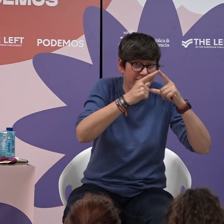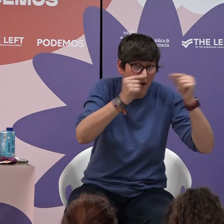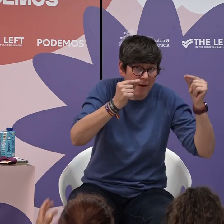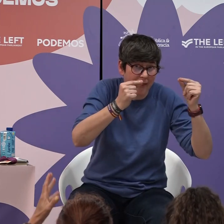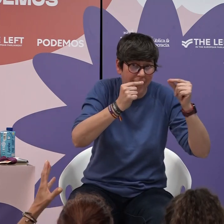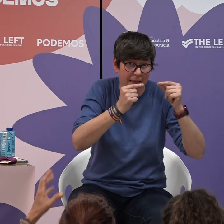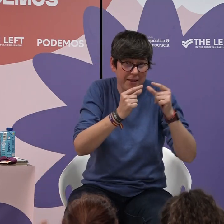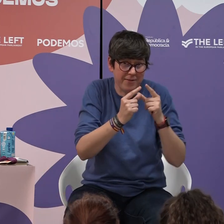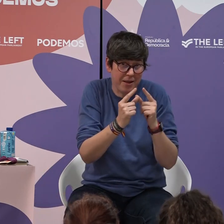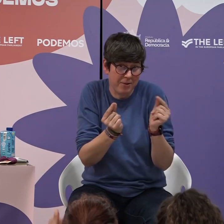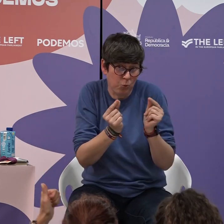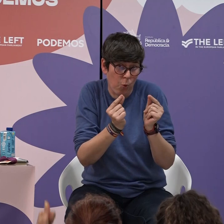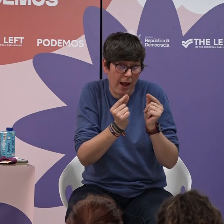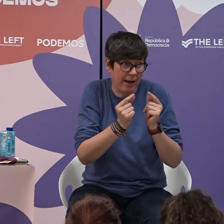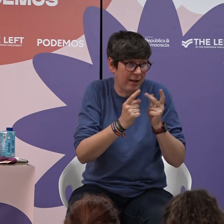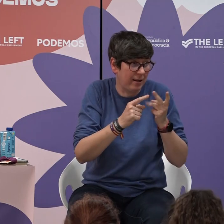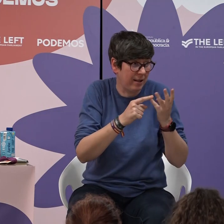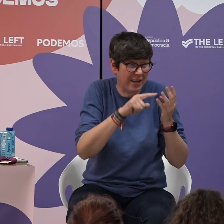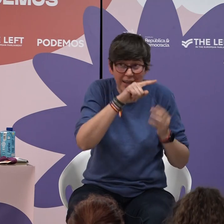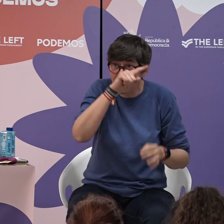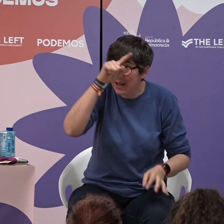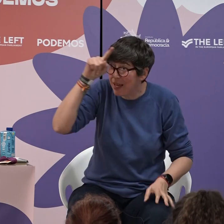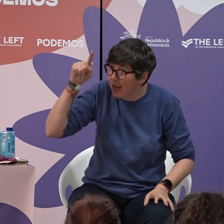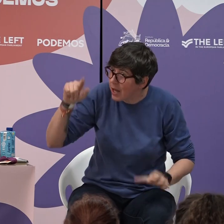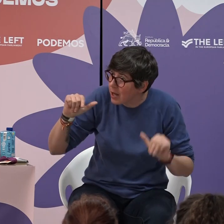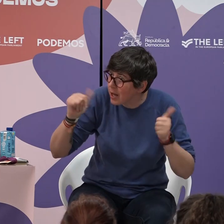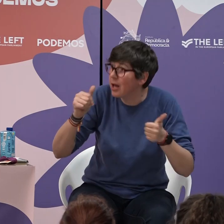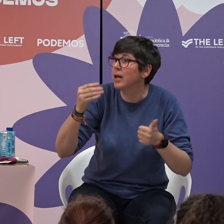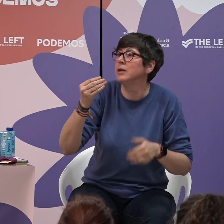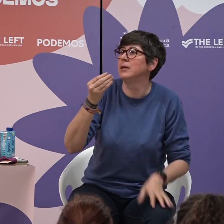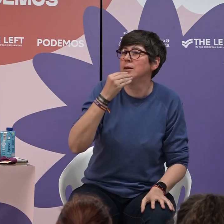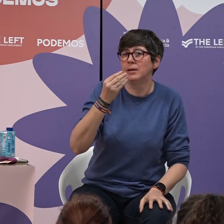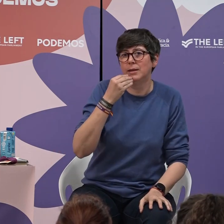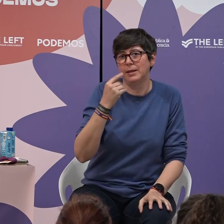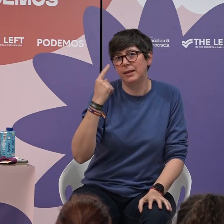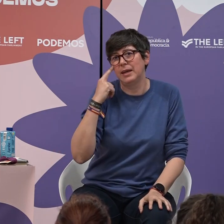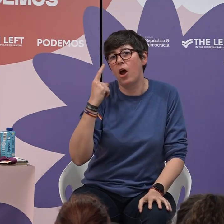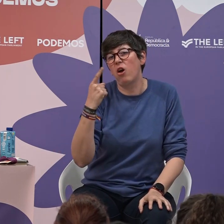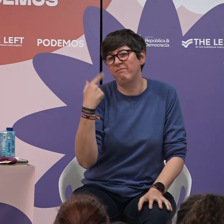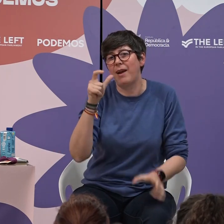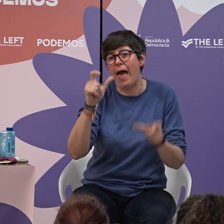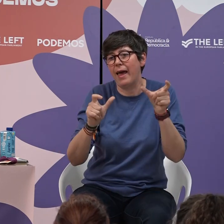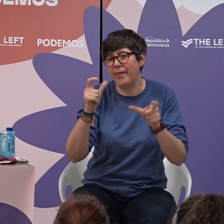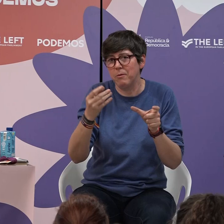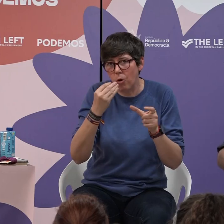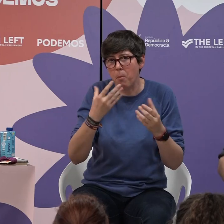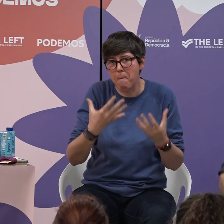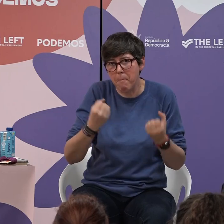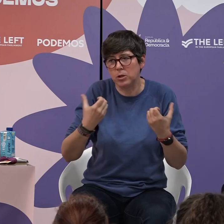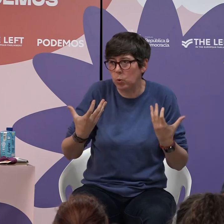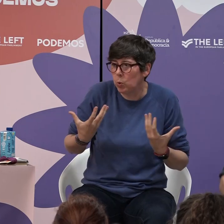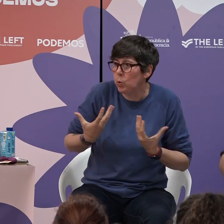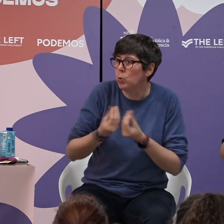no sé pues la fabada asturiana no no sé todas estas cosas nos unen y enriquecen y yo creo que